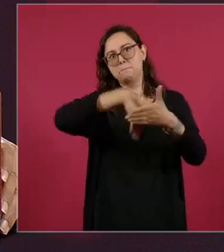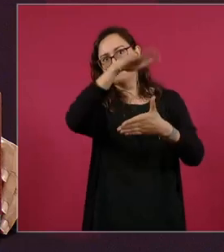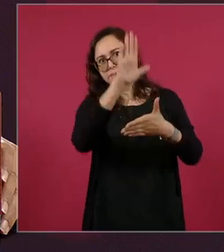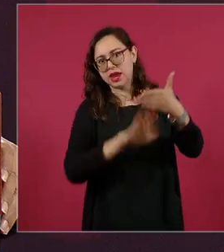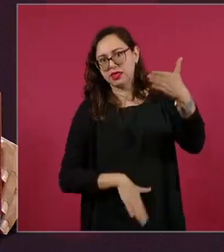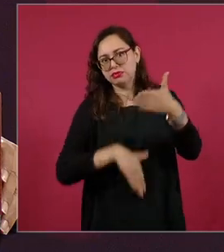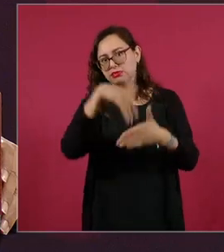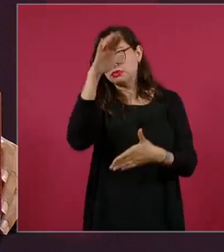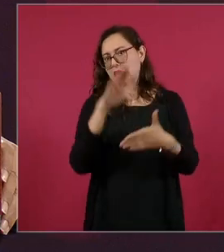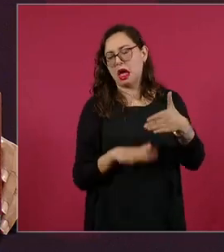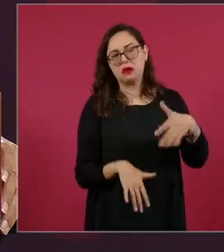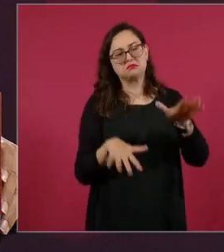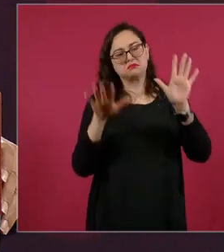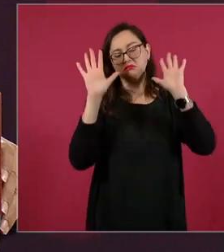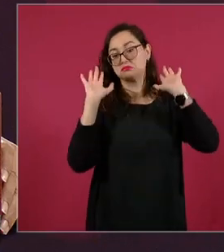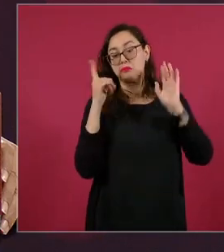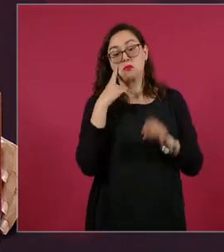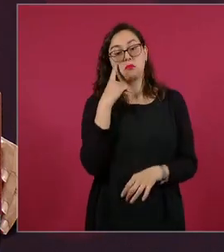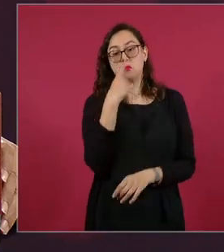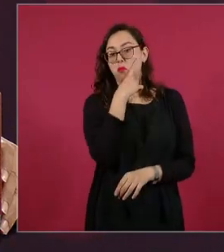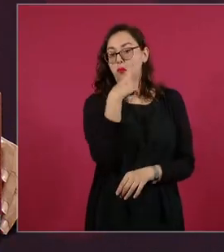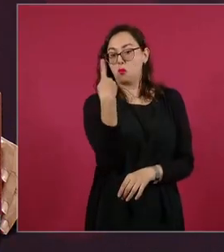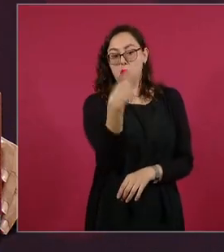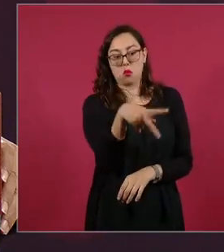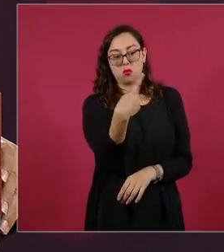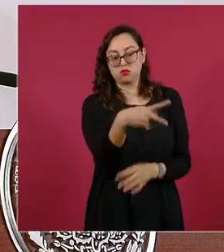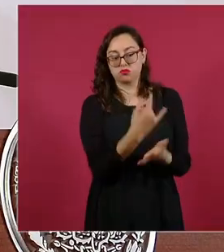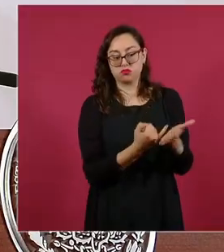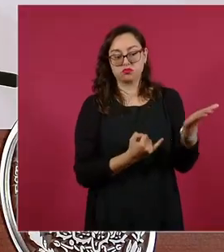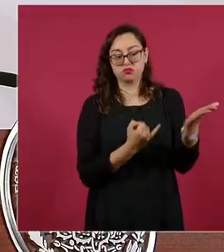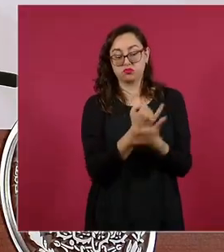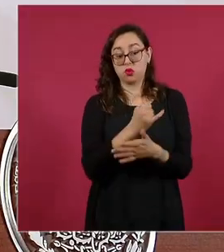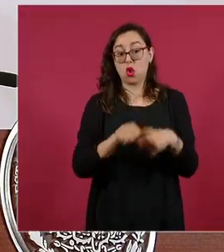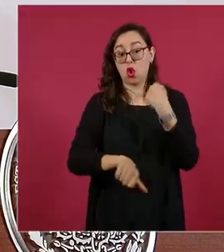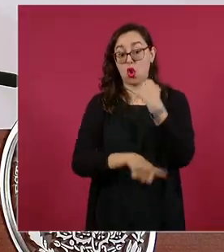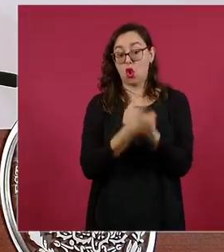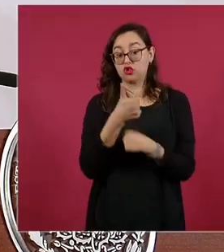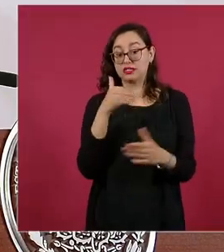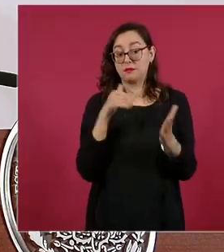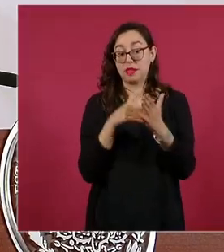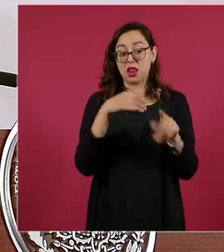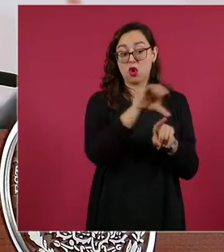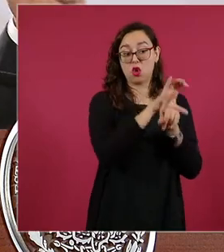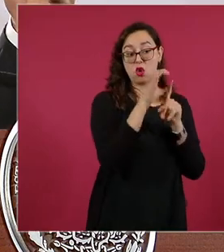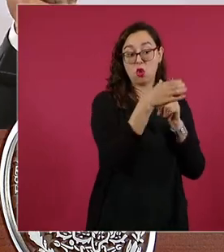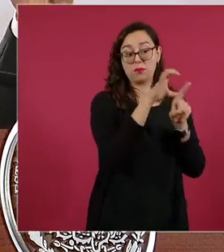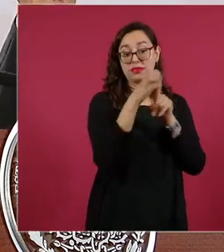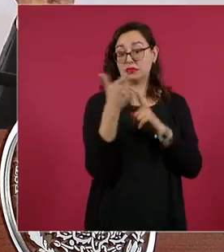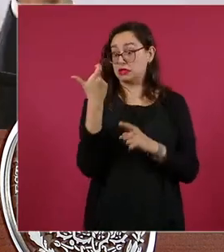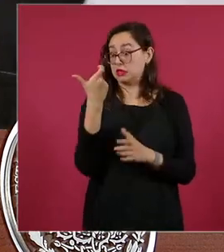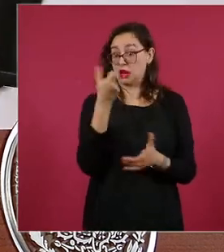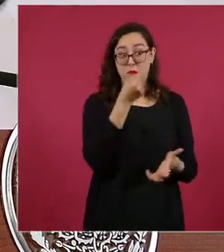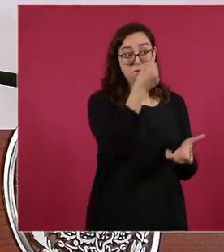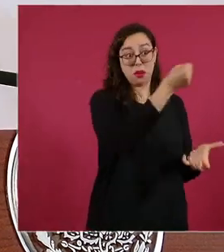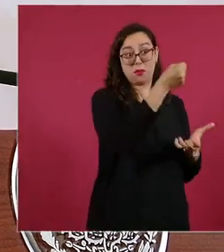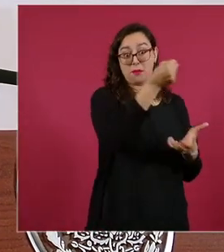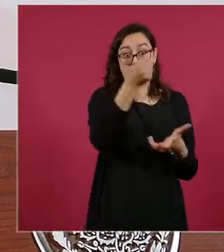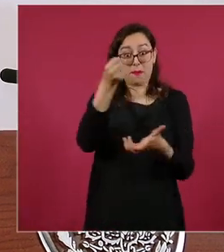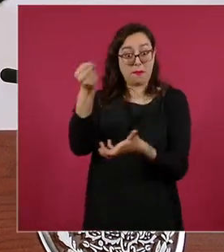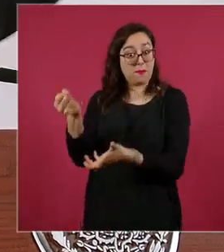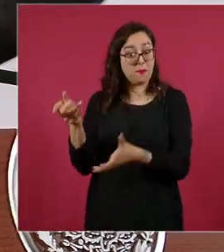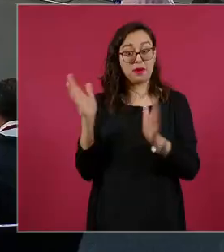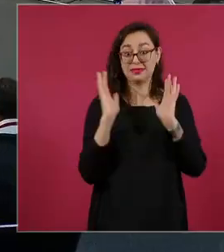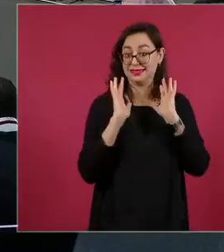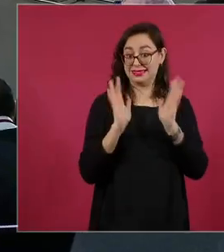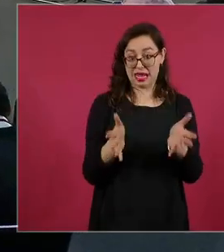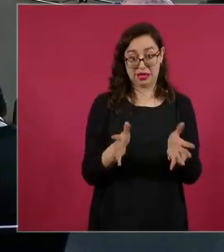ya se entregó a los 11 mil comités luego viene un segundo nivel